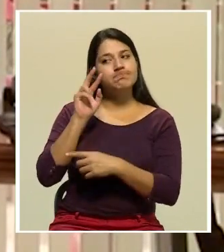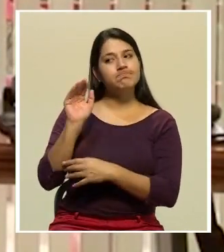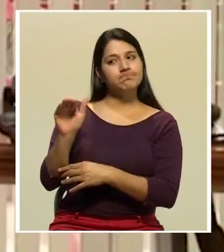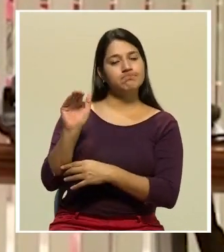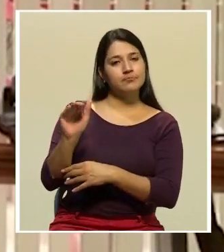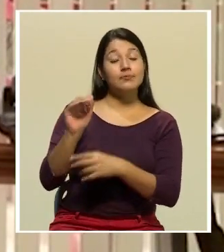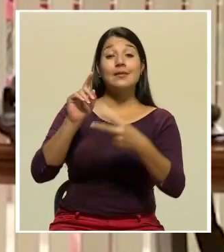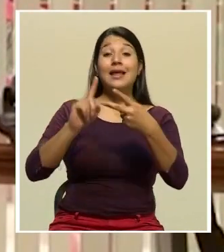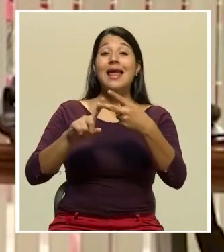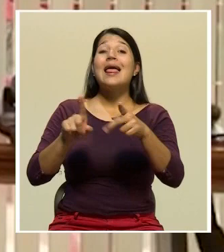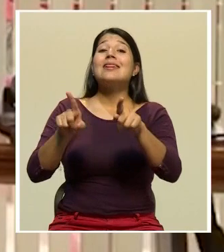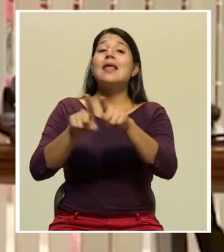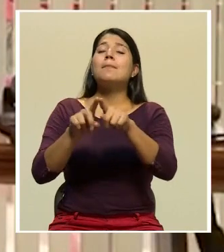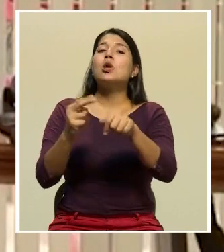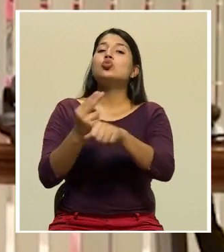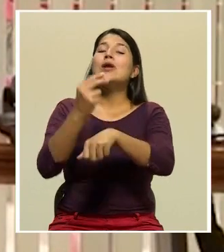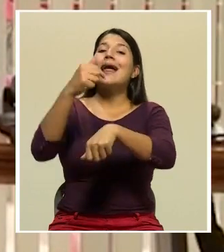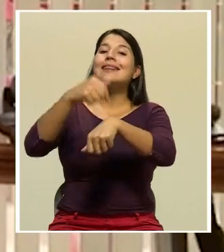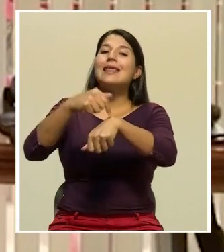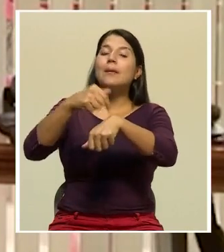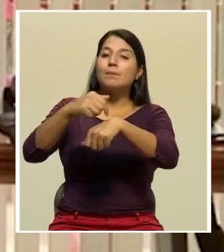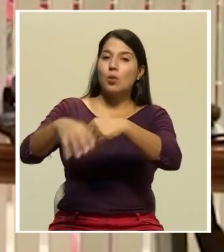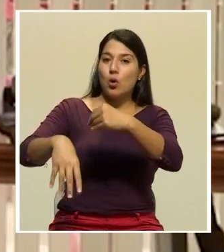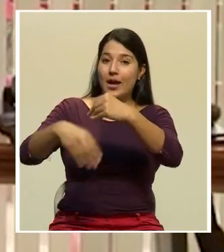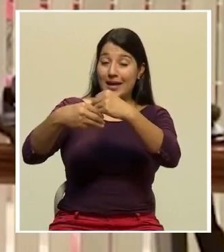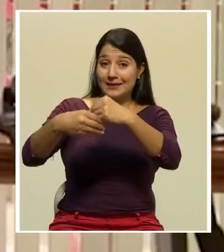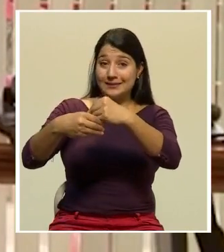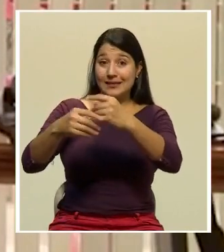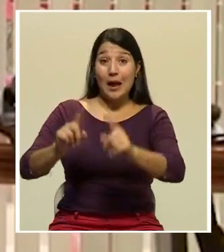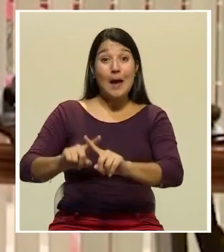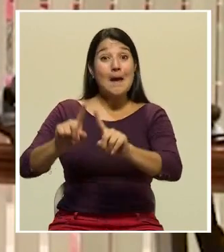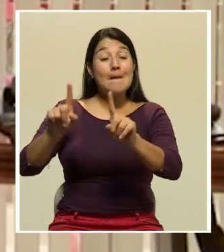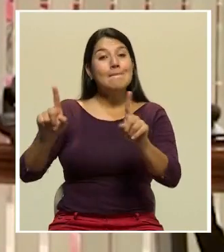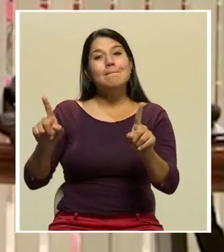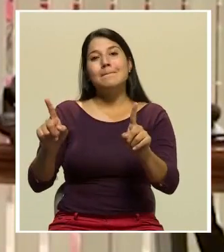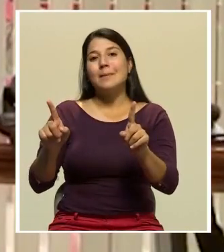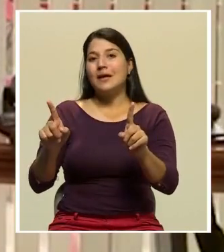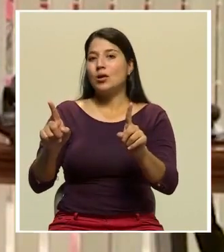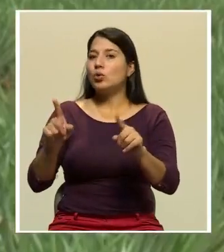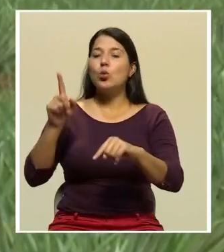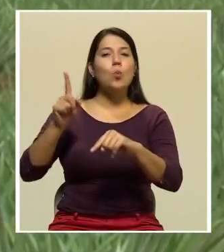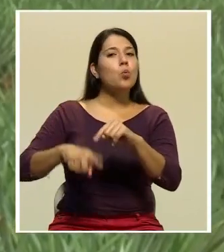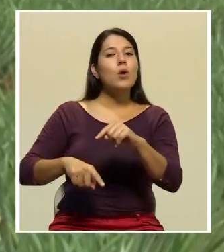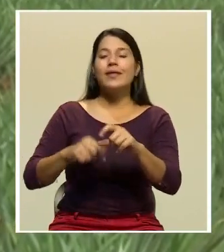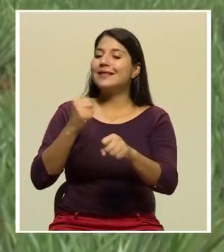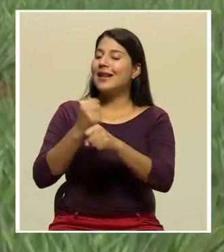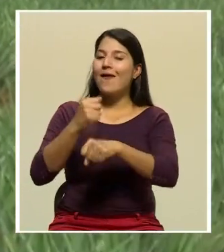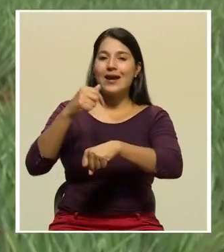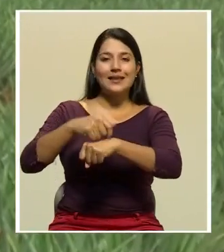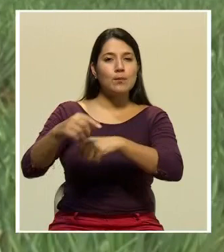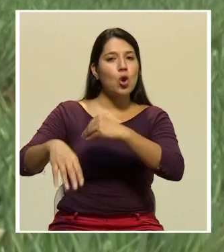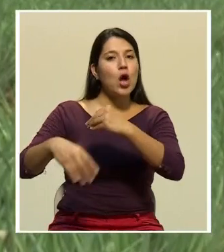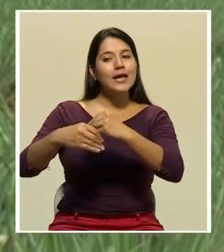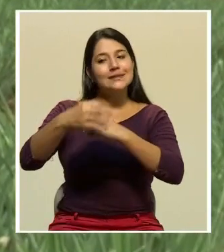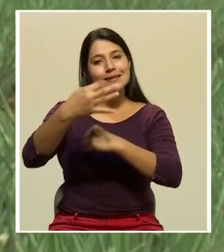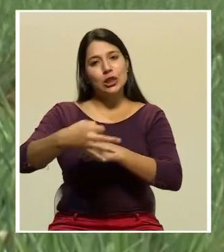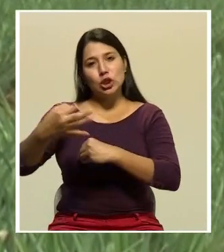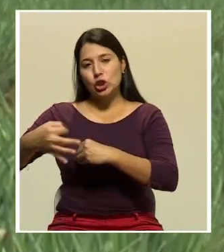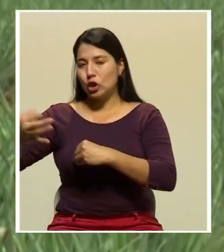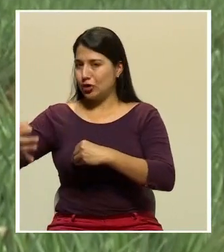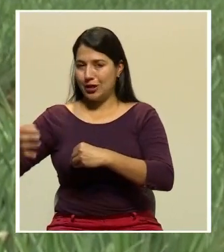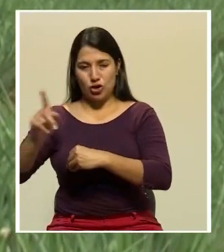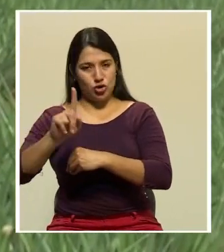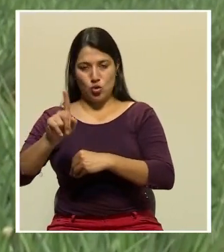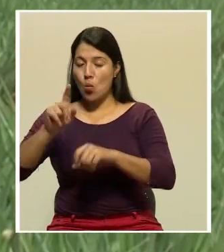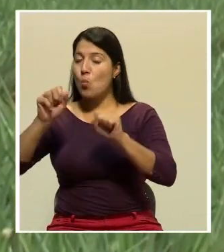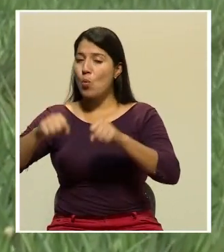utilizaba tiempo extraordinario todos los días, siendo que la jornada extraordinaria no debe efectuarse de forma permanente. El Ministerio de Trabajo aseguró que giraron una